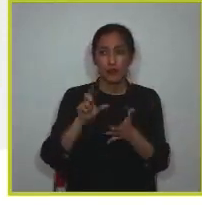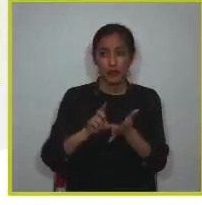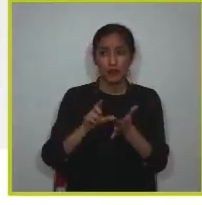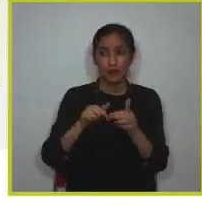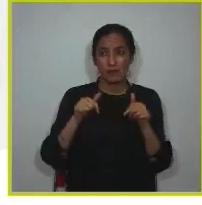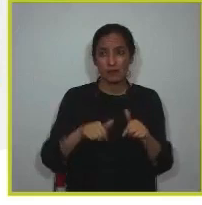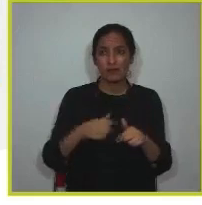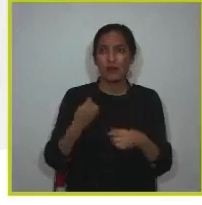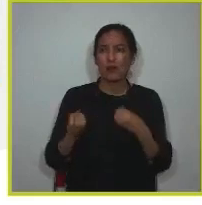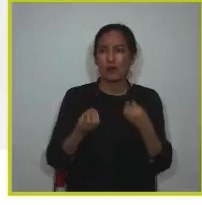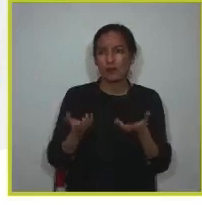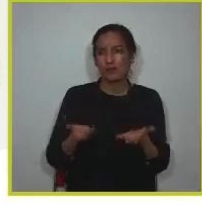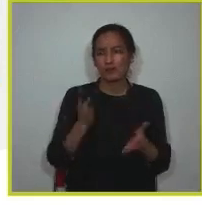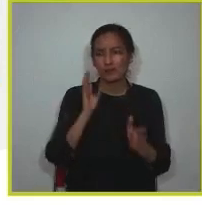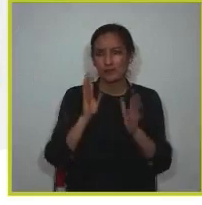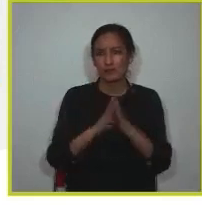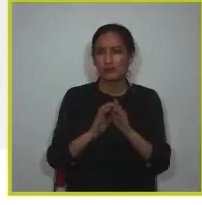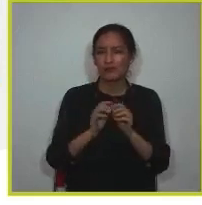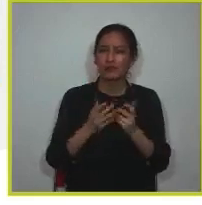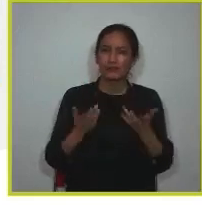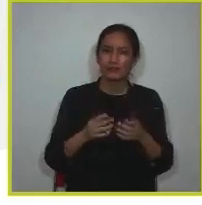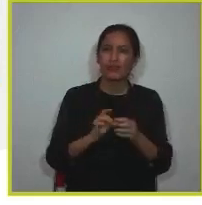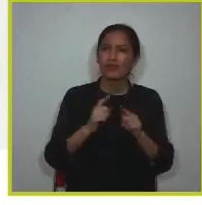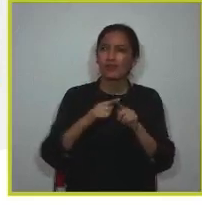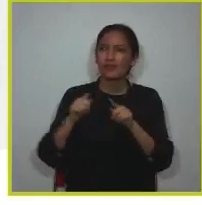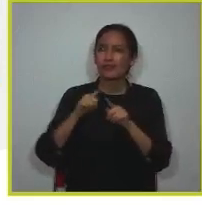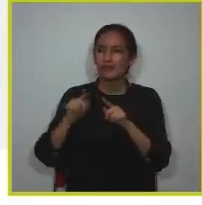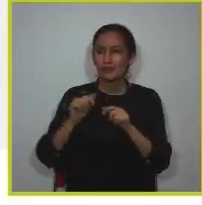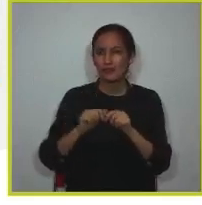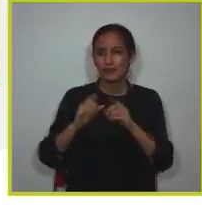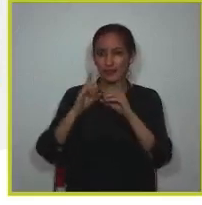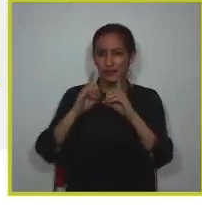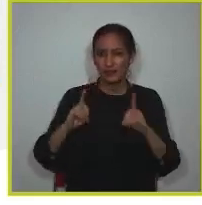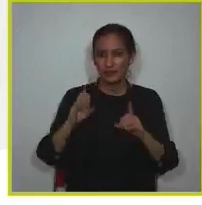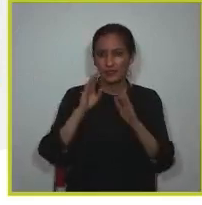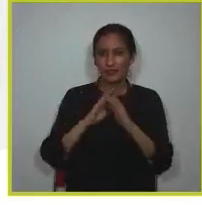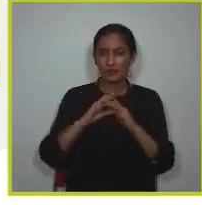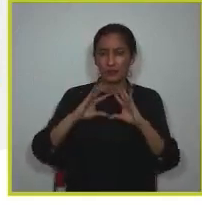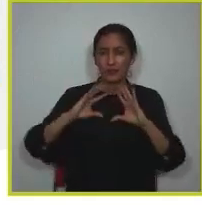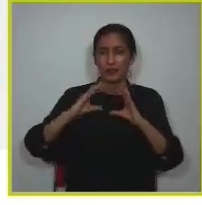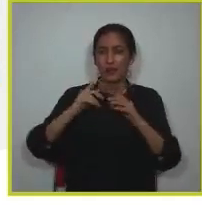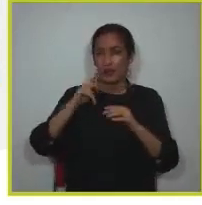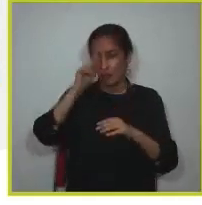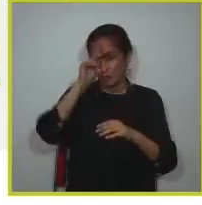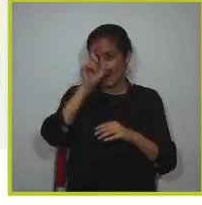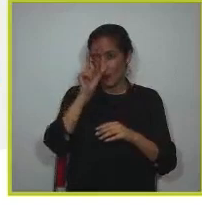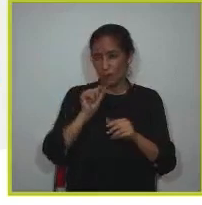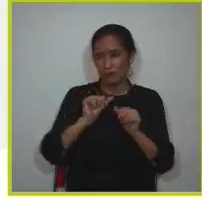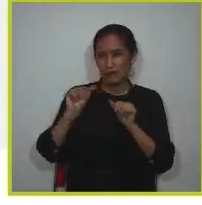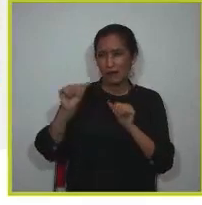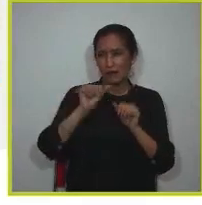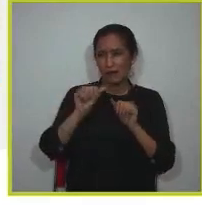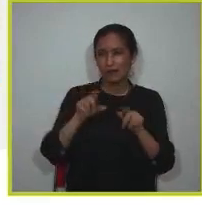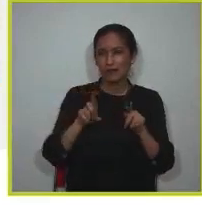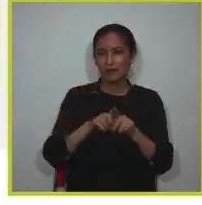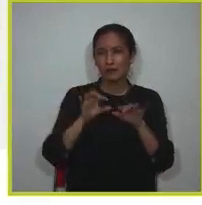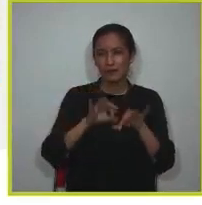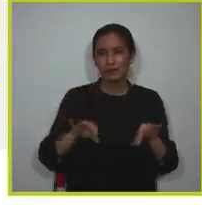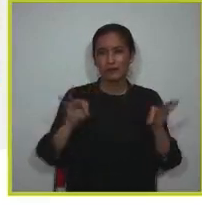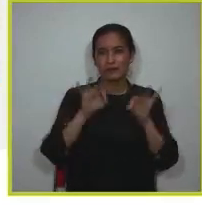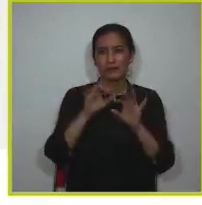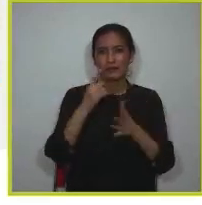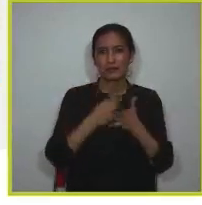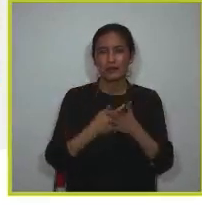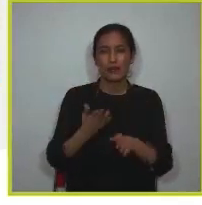imagínense Qué es lo que está ocurriendo en los distritos a nivel nacional no y creo que es era súper importante